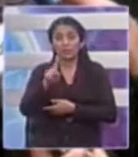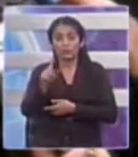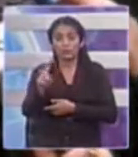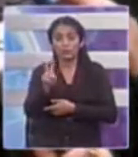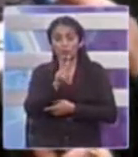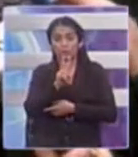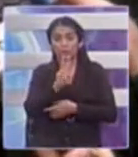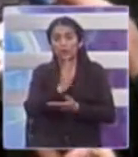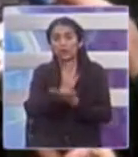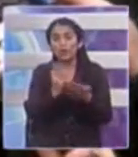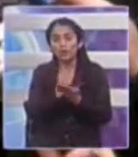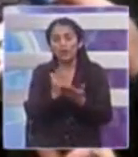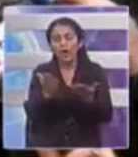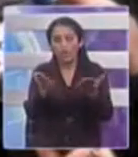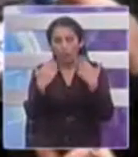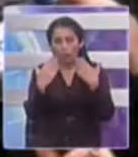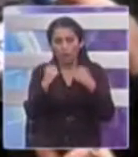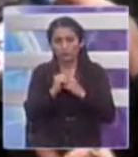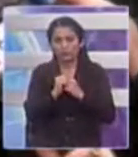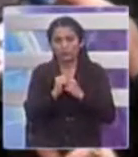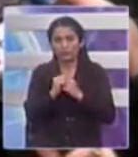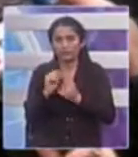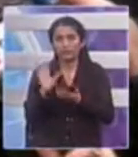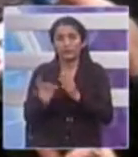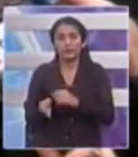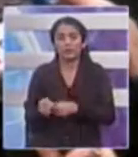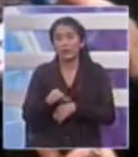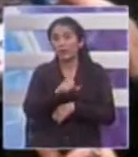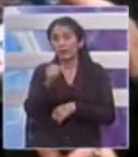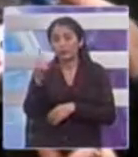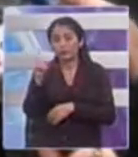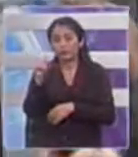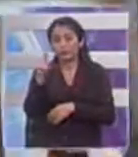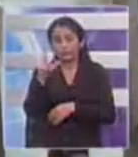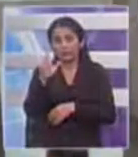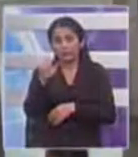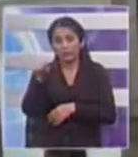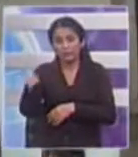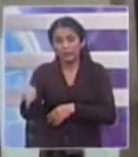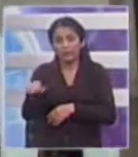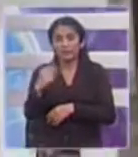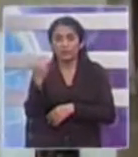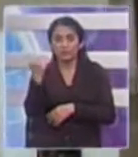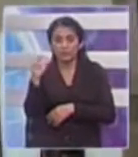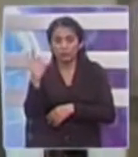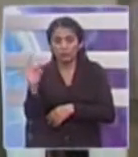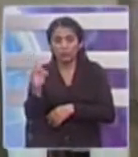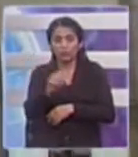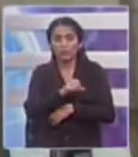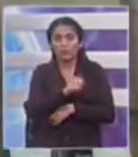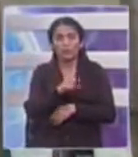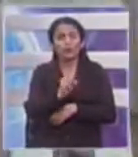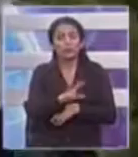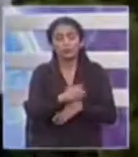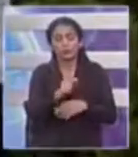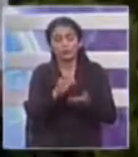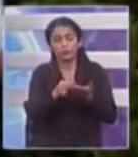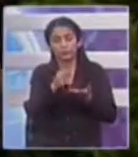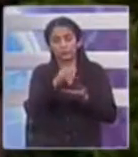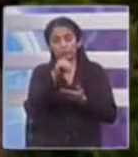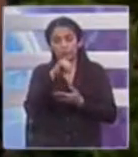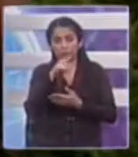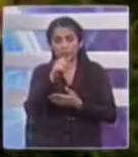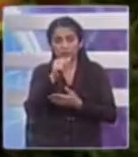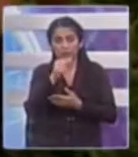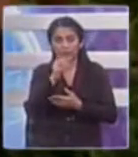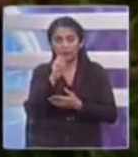cantón Guayaquil, 19 al cantón Daule y 12 al cantón Milagro. Quienes sufragaron señalaron que con la votación en casa